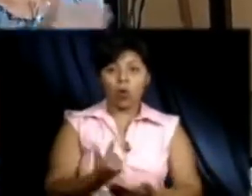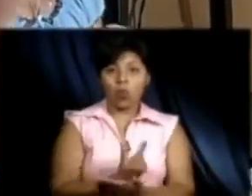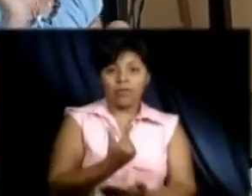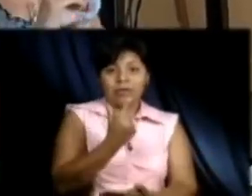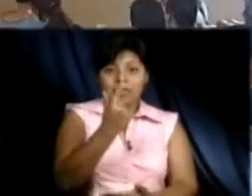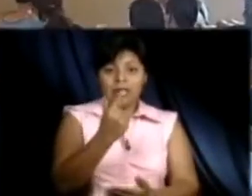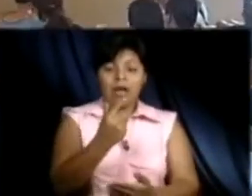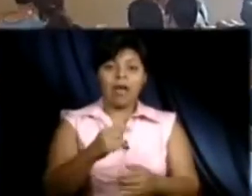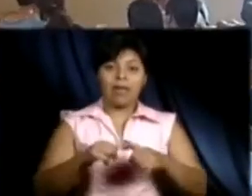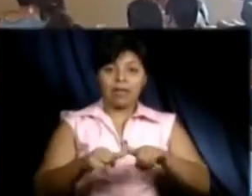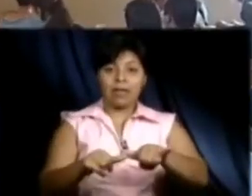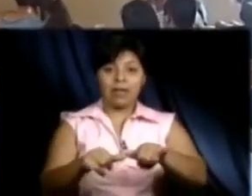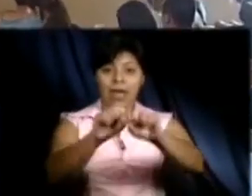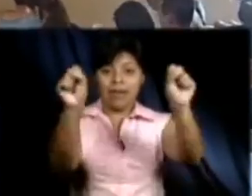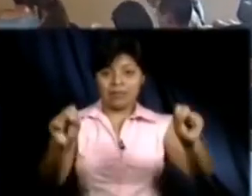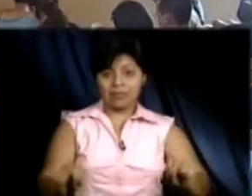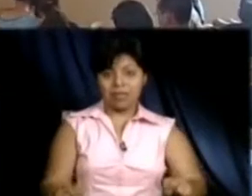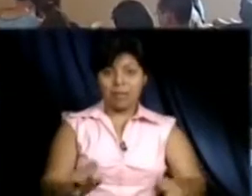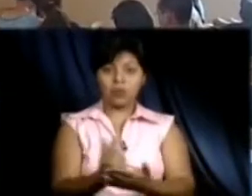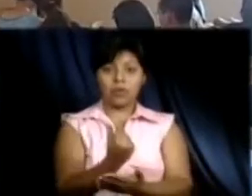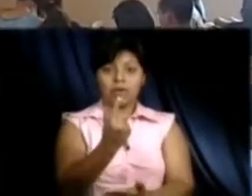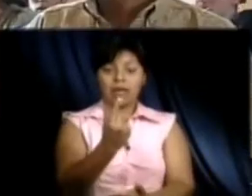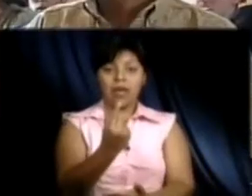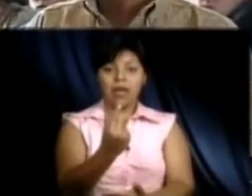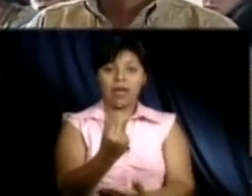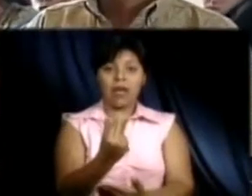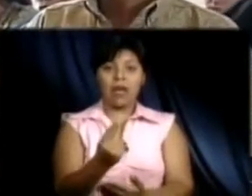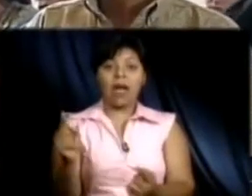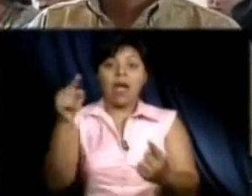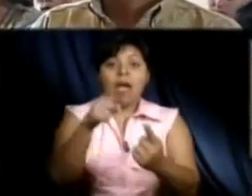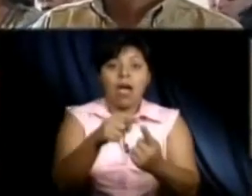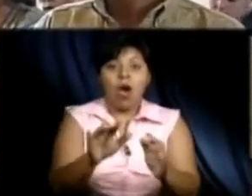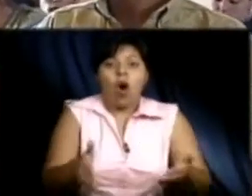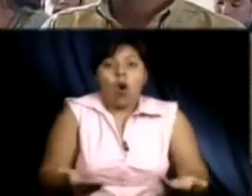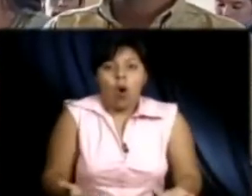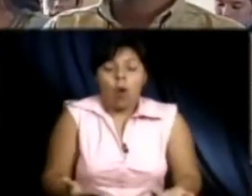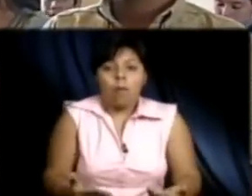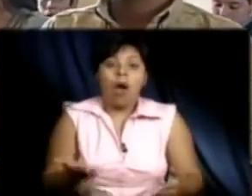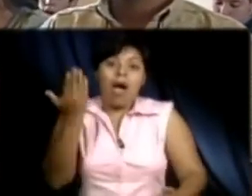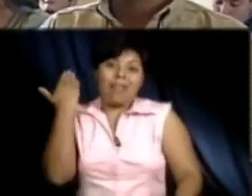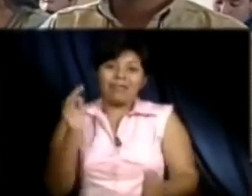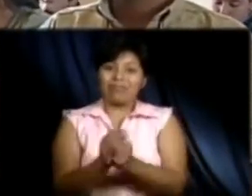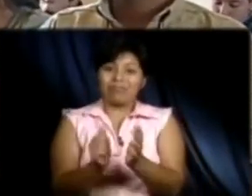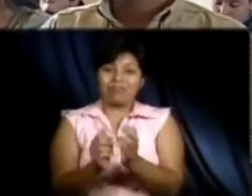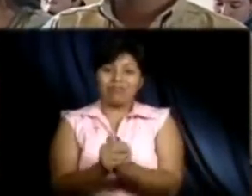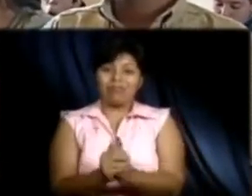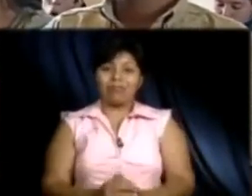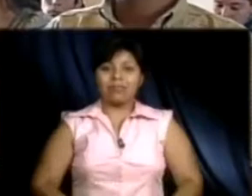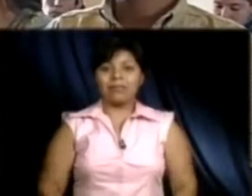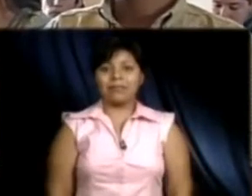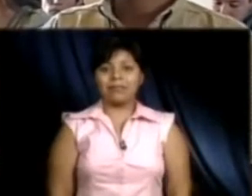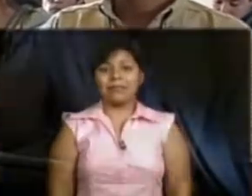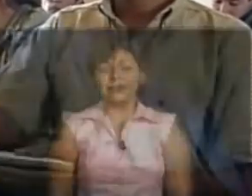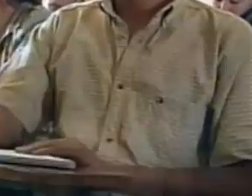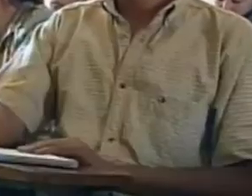cursa el tercer ciclo de Ingeniería en Sistemas en una universidad de la capital. Ha llegado hasta aquí, no sin antes sortear varios